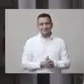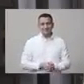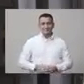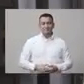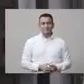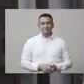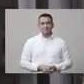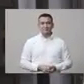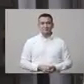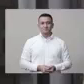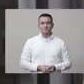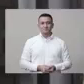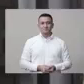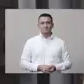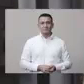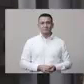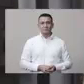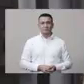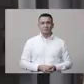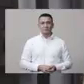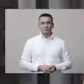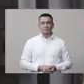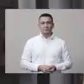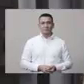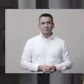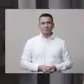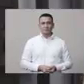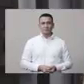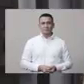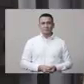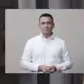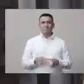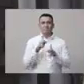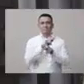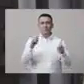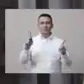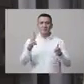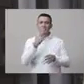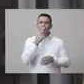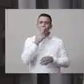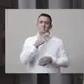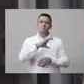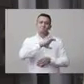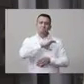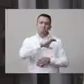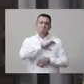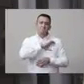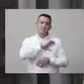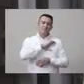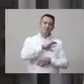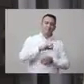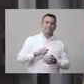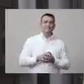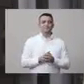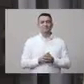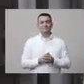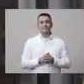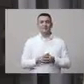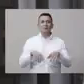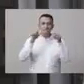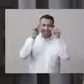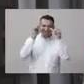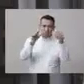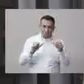comunicarles en esta ocasión. El primero tiene que ver con las medidas de protección a la salud de las y los consumidores